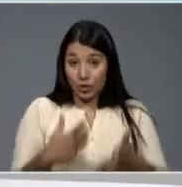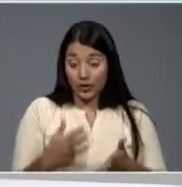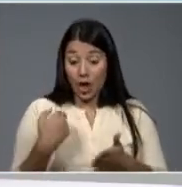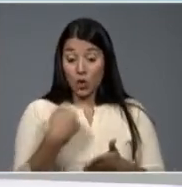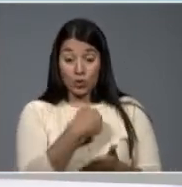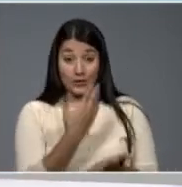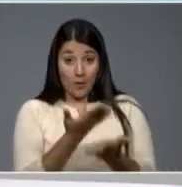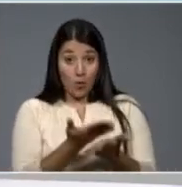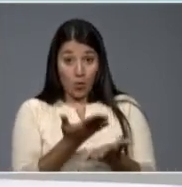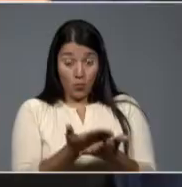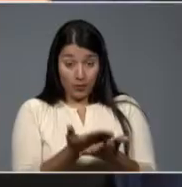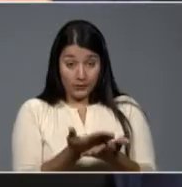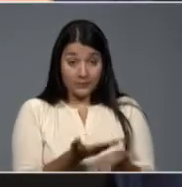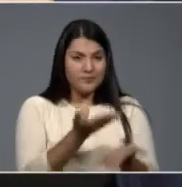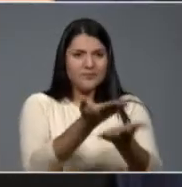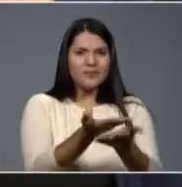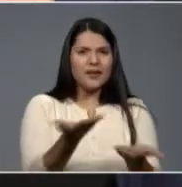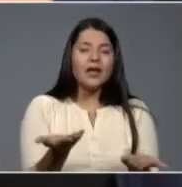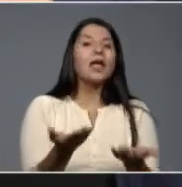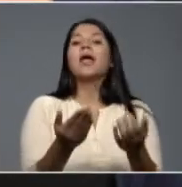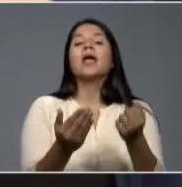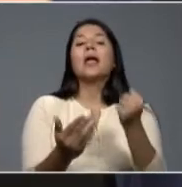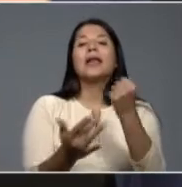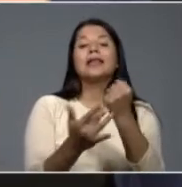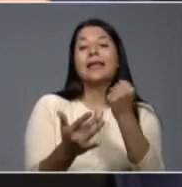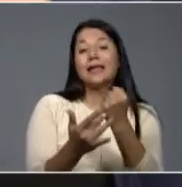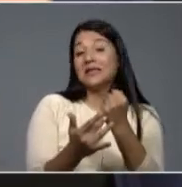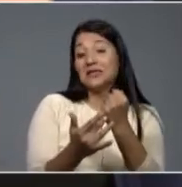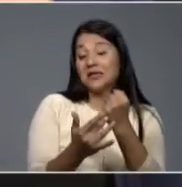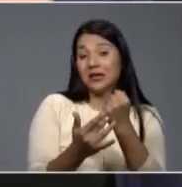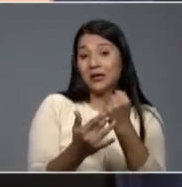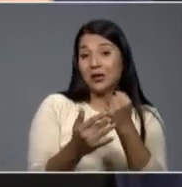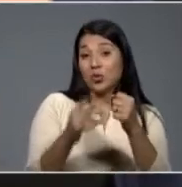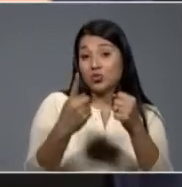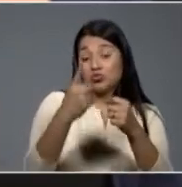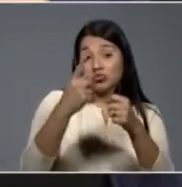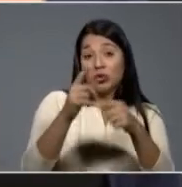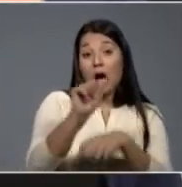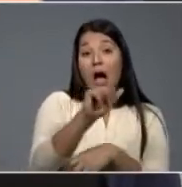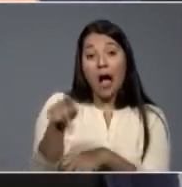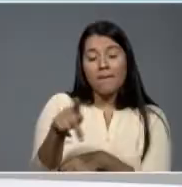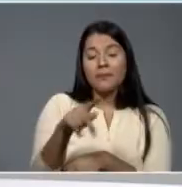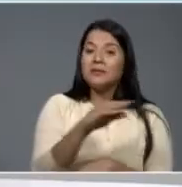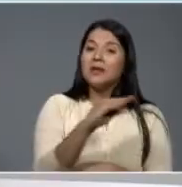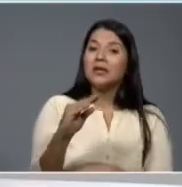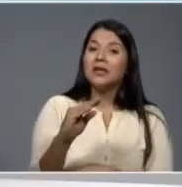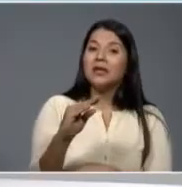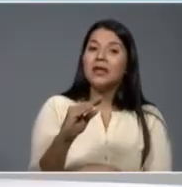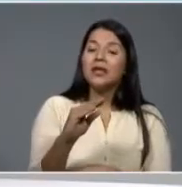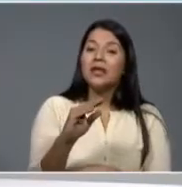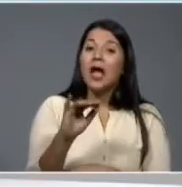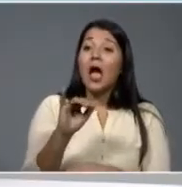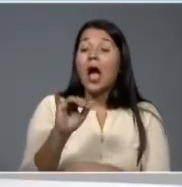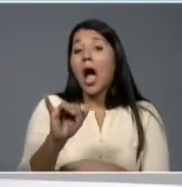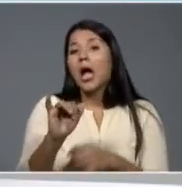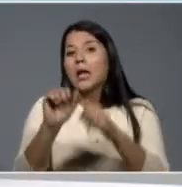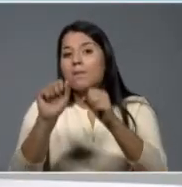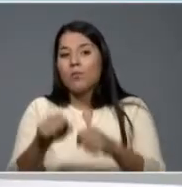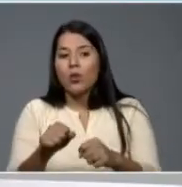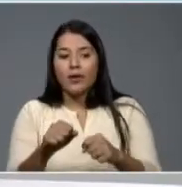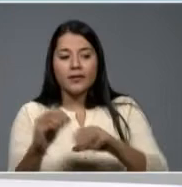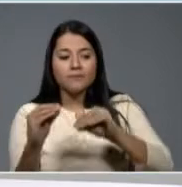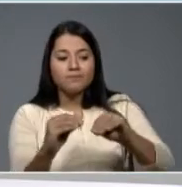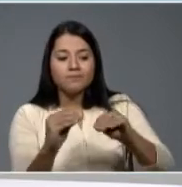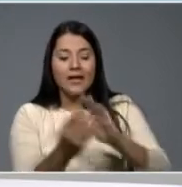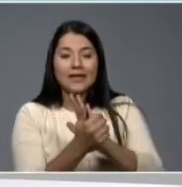estamos trayendo en estos días es la propia plataforma Progrenti, en la que de alguna manera se incide directamente en la adquisición de las destrezas